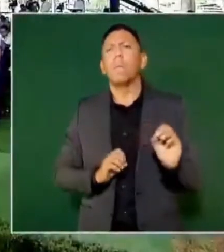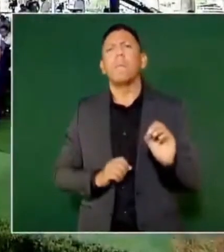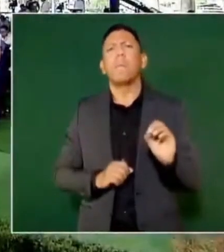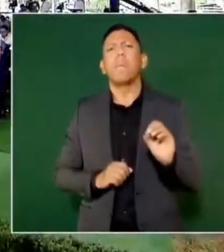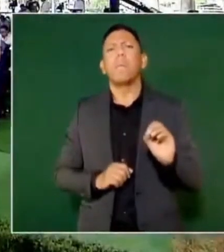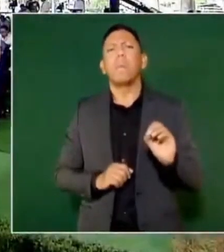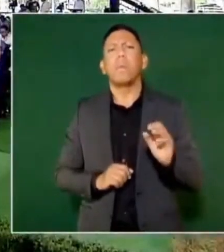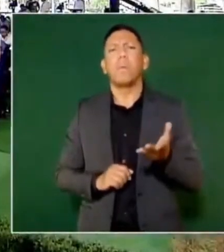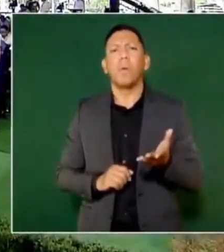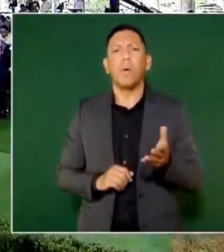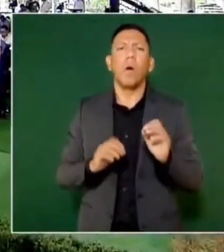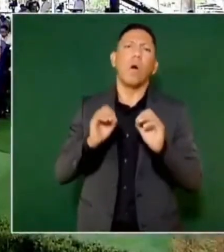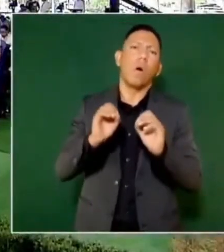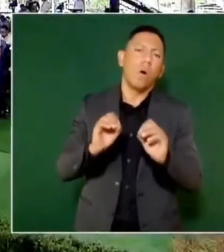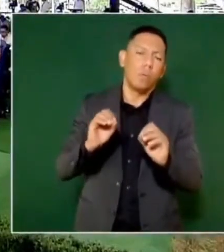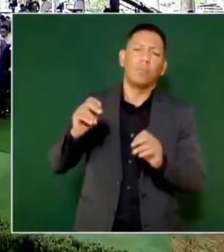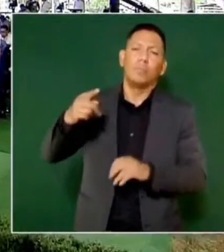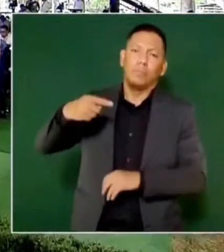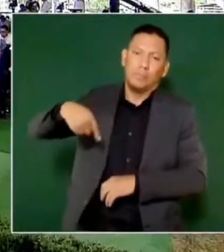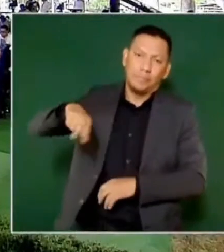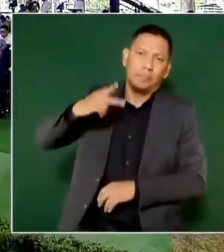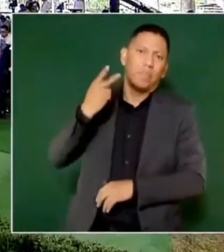o los políticos